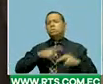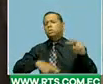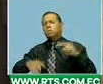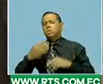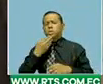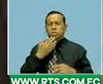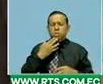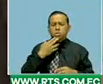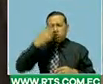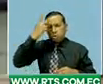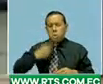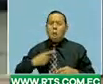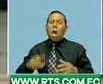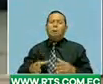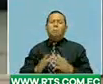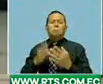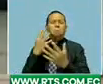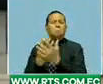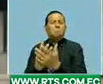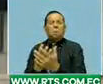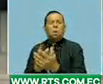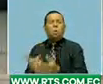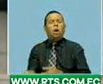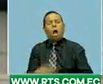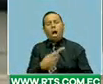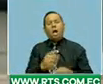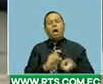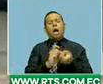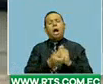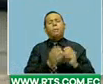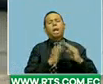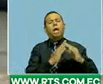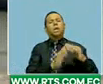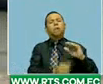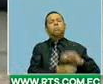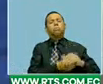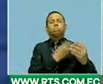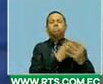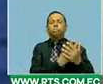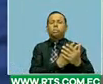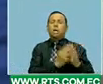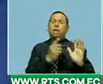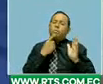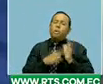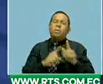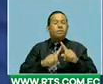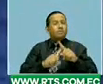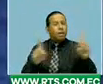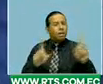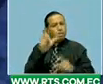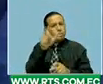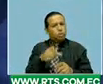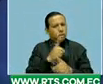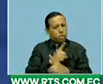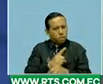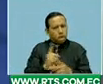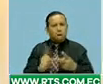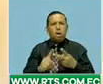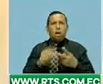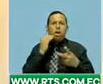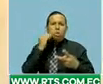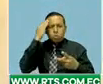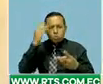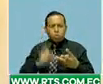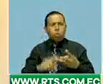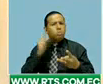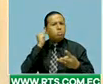tomar otra decisión. Es mandatorio hacerlo en los casos de mujeres embarazadas, personas con discapacidad o adultos mayores.